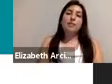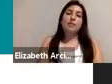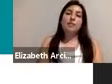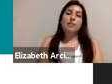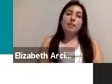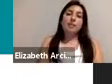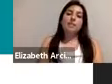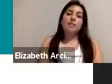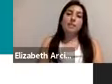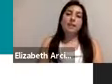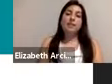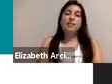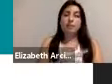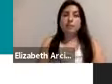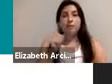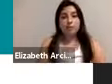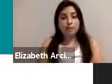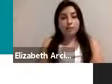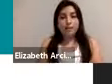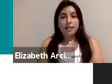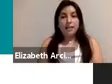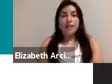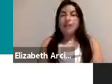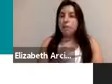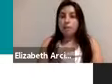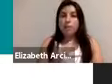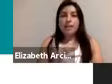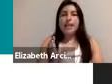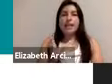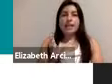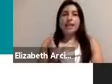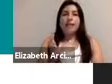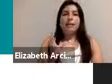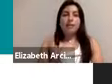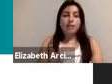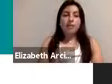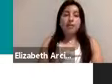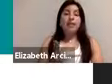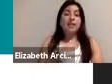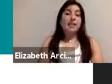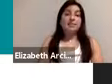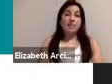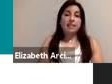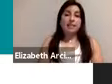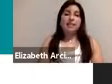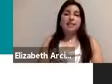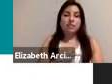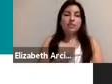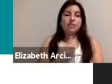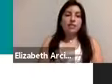máximo 7 dioptrías prismáticas de forma monocular. No dudo que haya laboratorios que tallen más. Nosotros sí